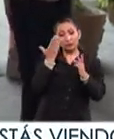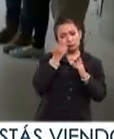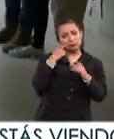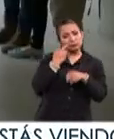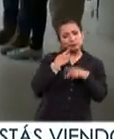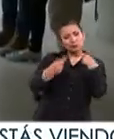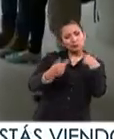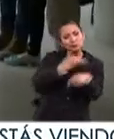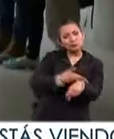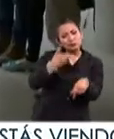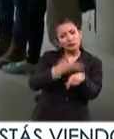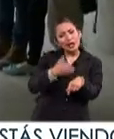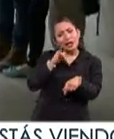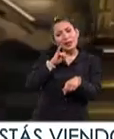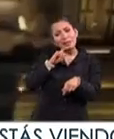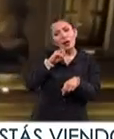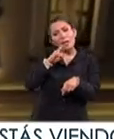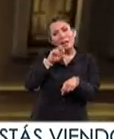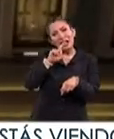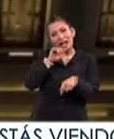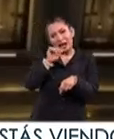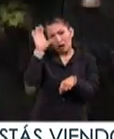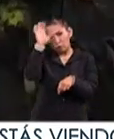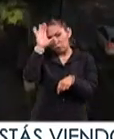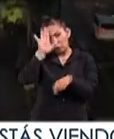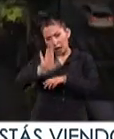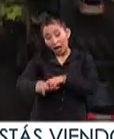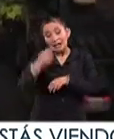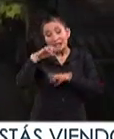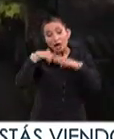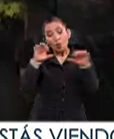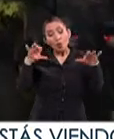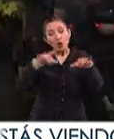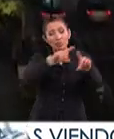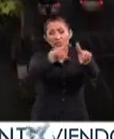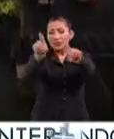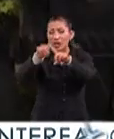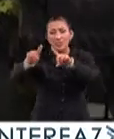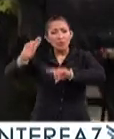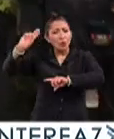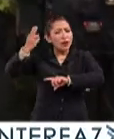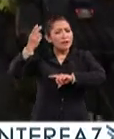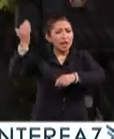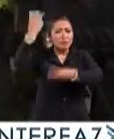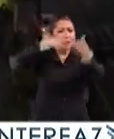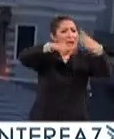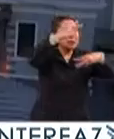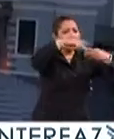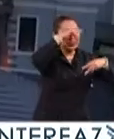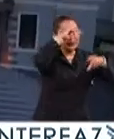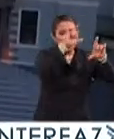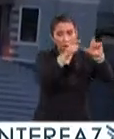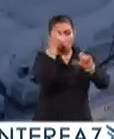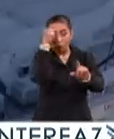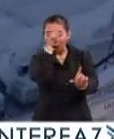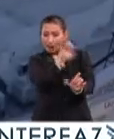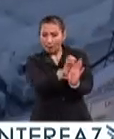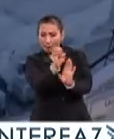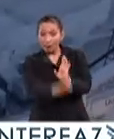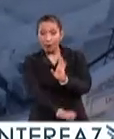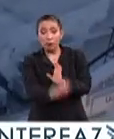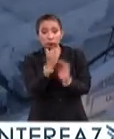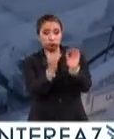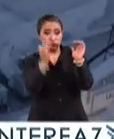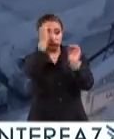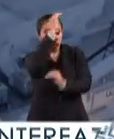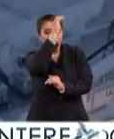de gestión cultural iberoamericana. Durante este encuentro se reunirán diferentes universidades de todo el país, entre ellas la